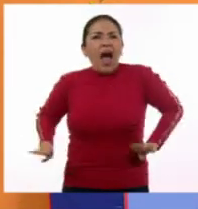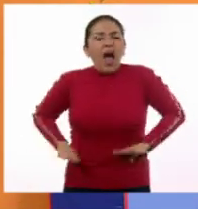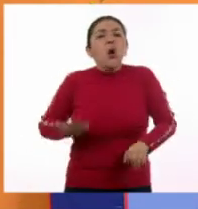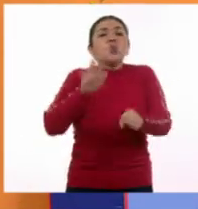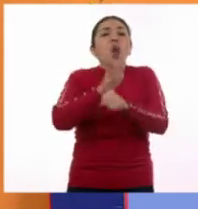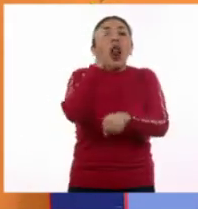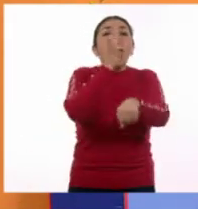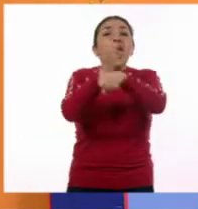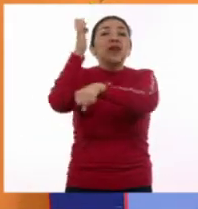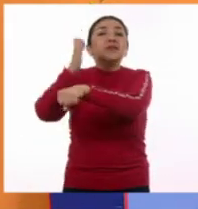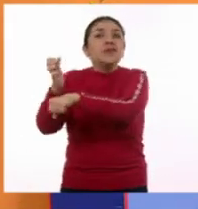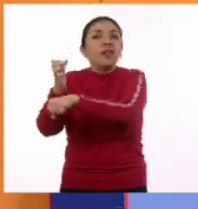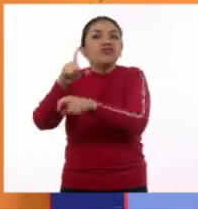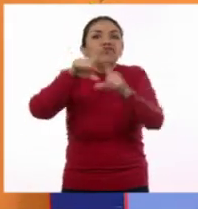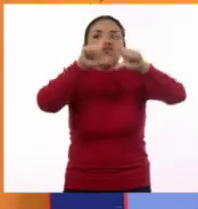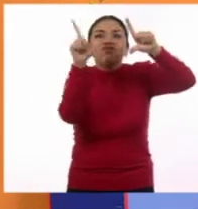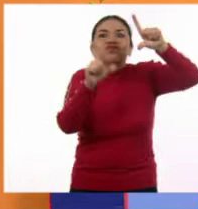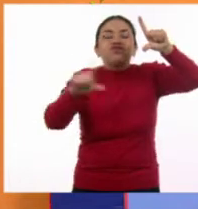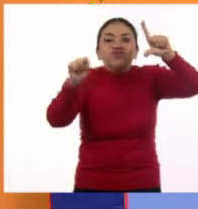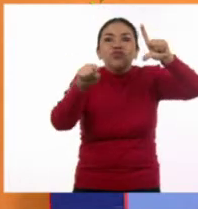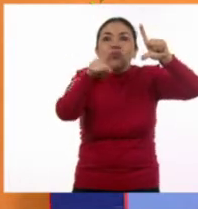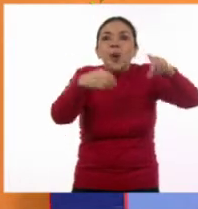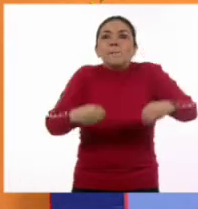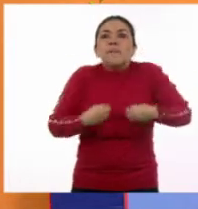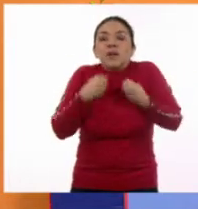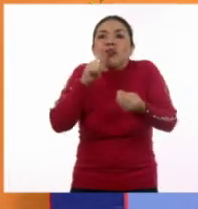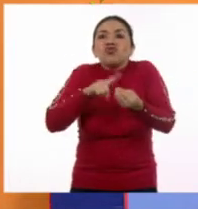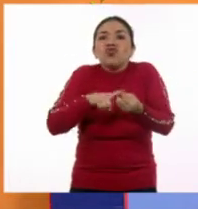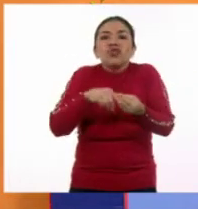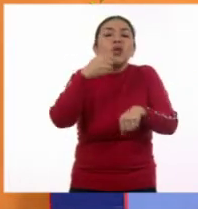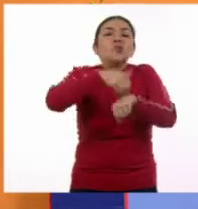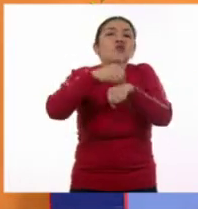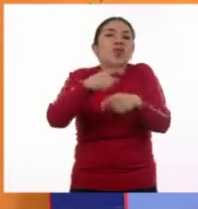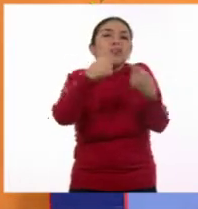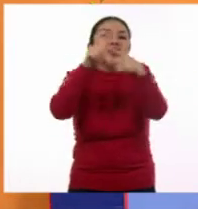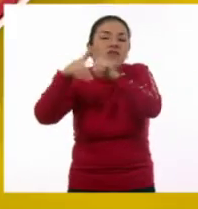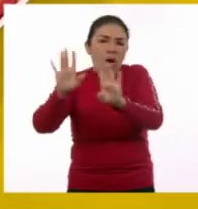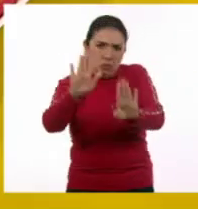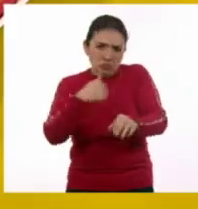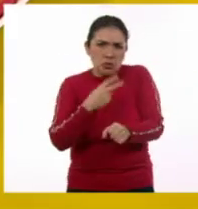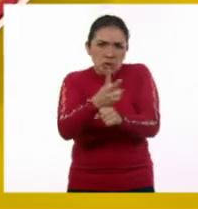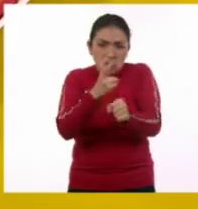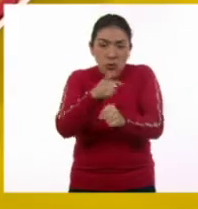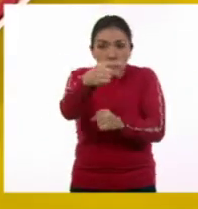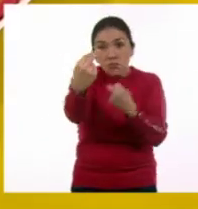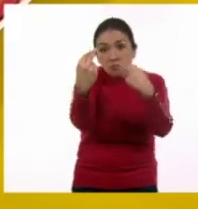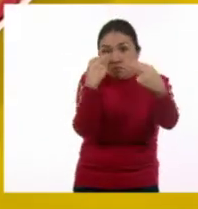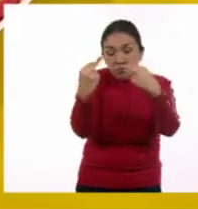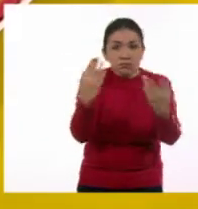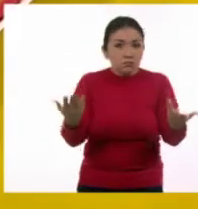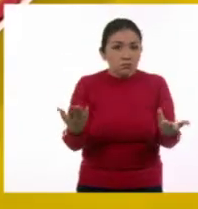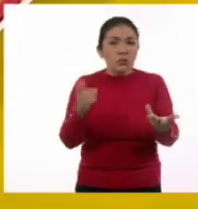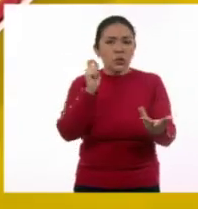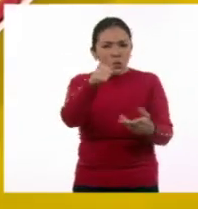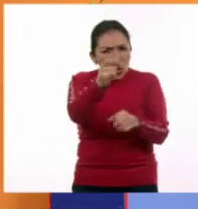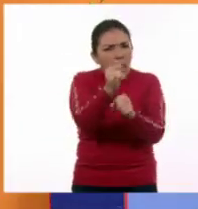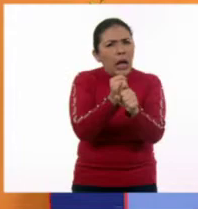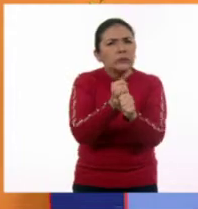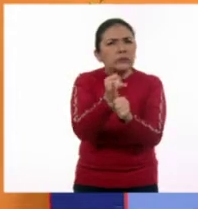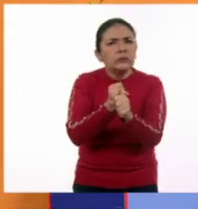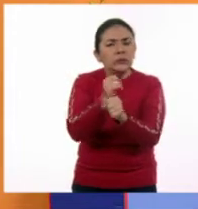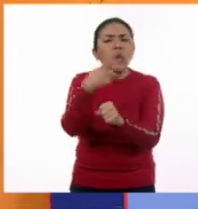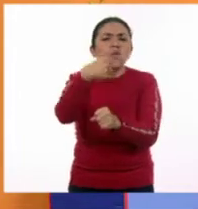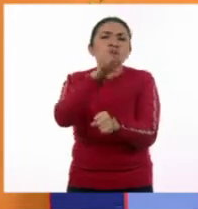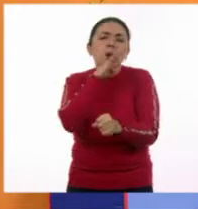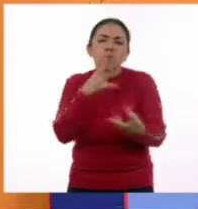la entidad federativa es decir depende del estado en el que vivas te invito a ti que nos estás viendo en casa que investigues